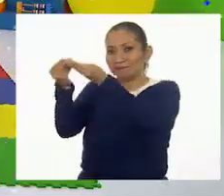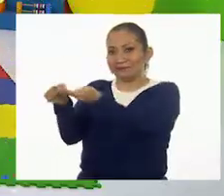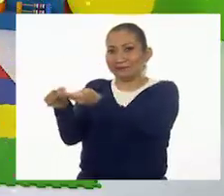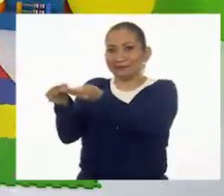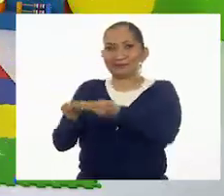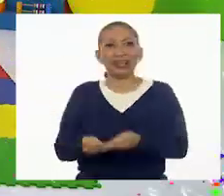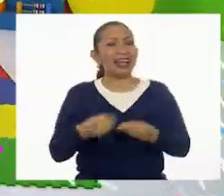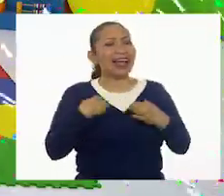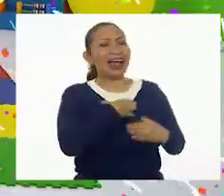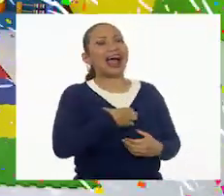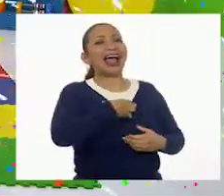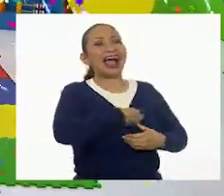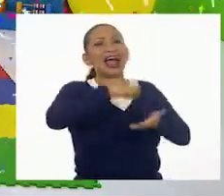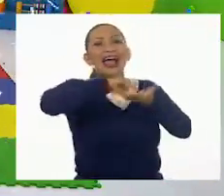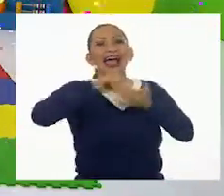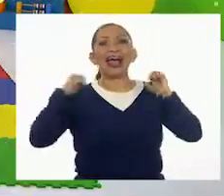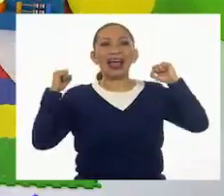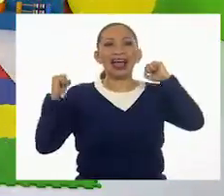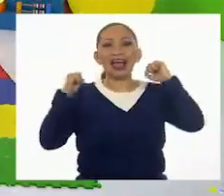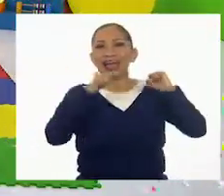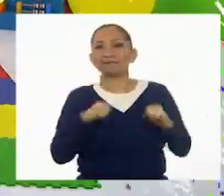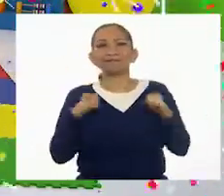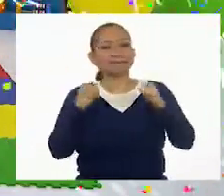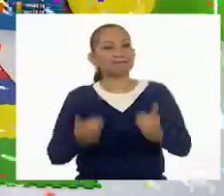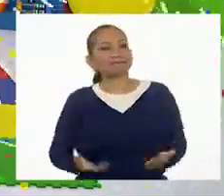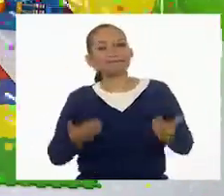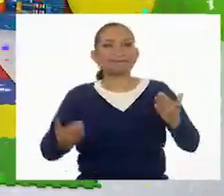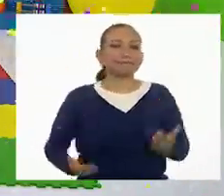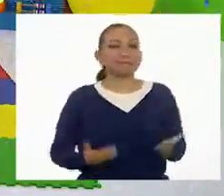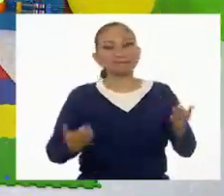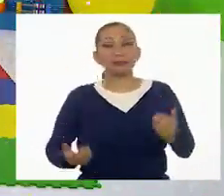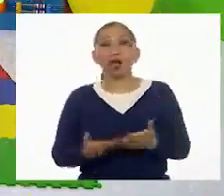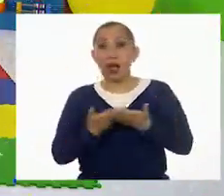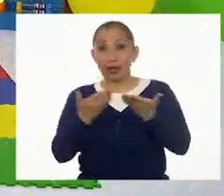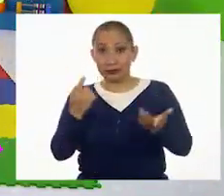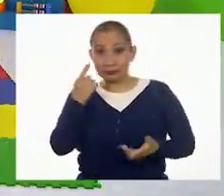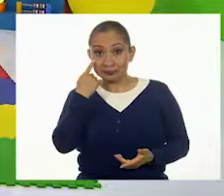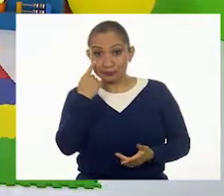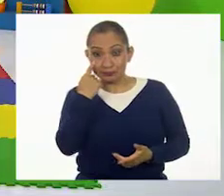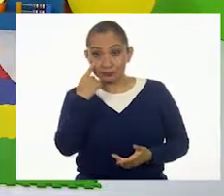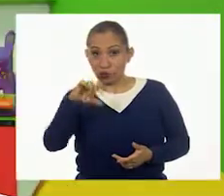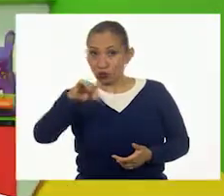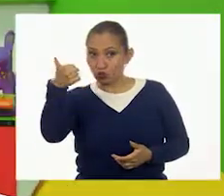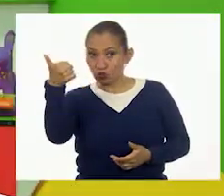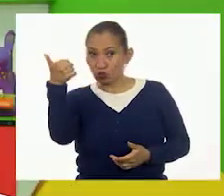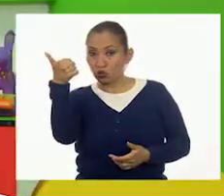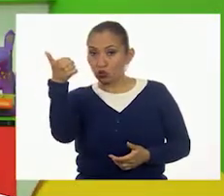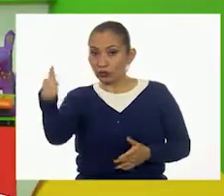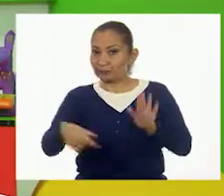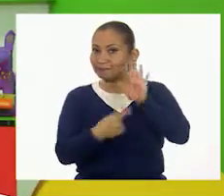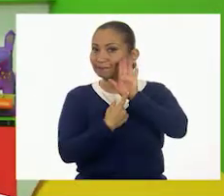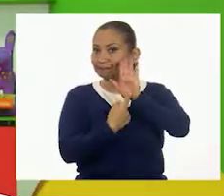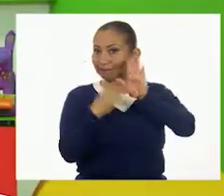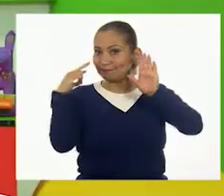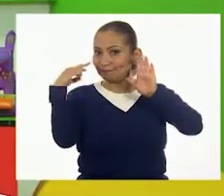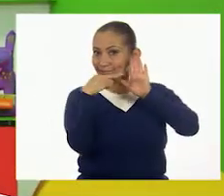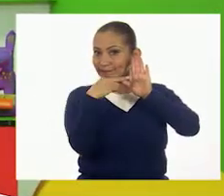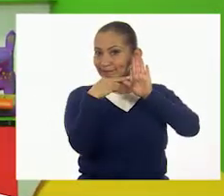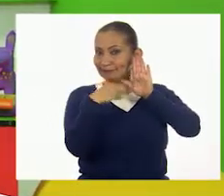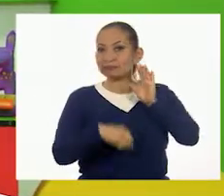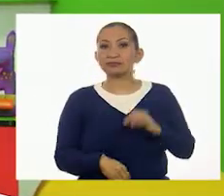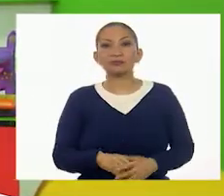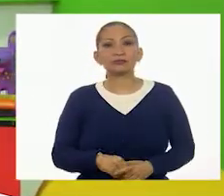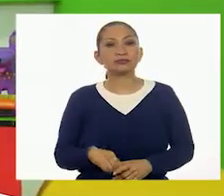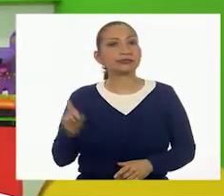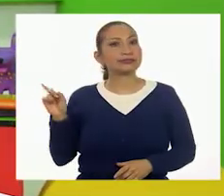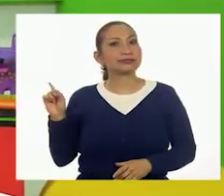ficha! ¡Celebrémoslo! Pues vamos ahora con la siguiente ficha.